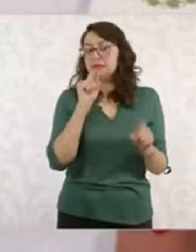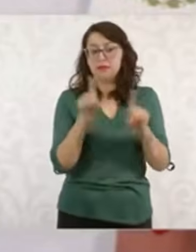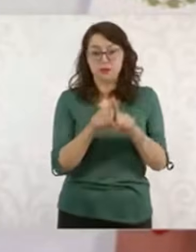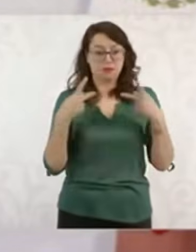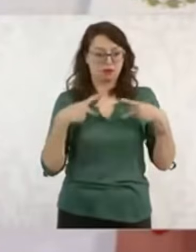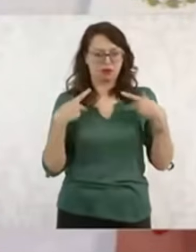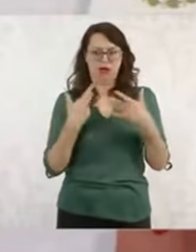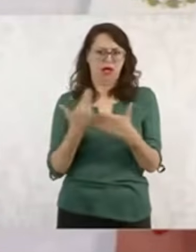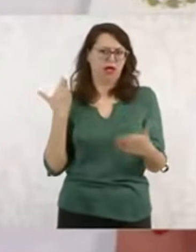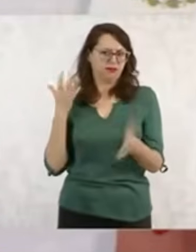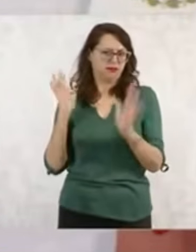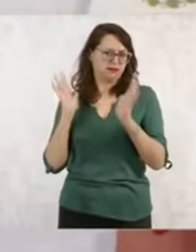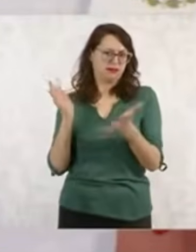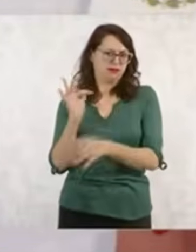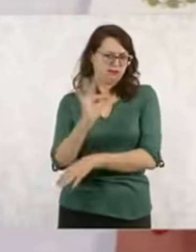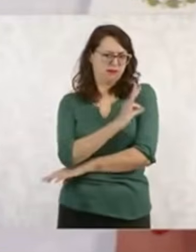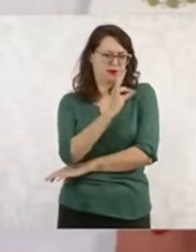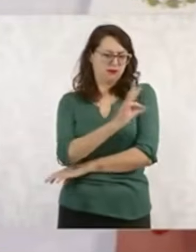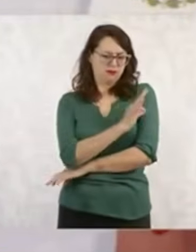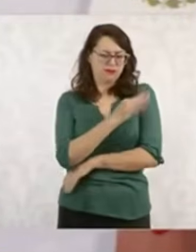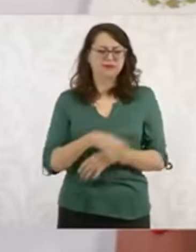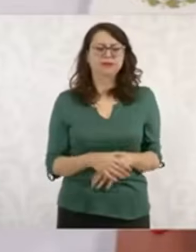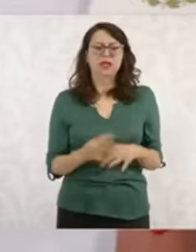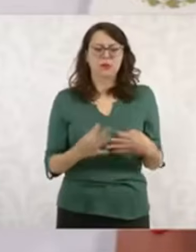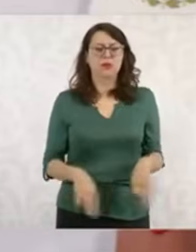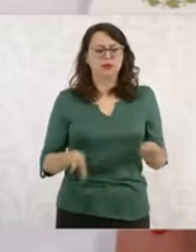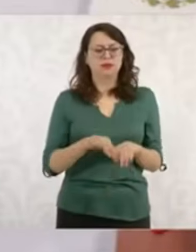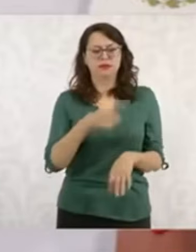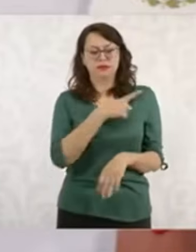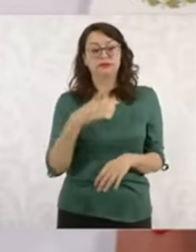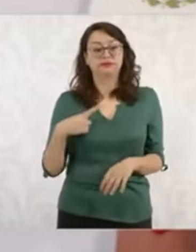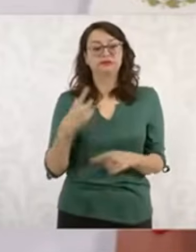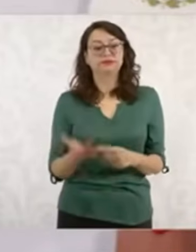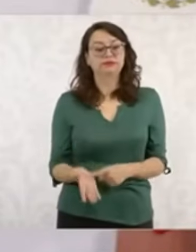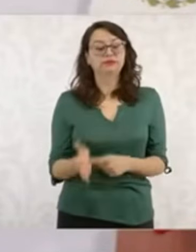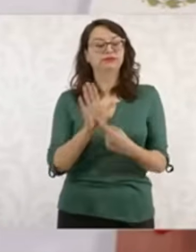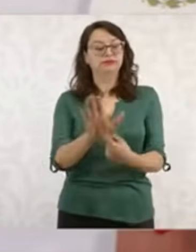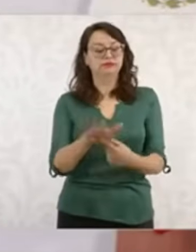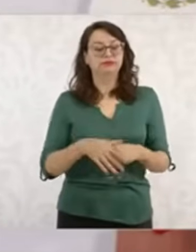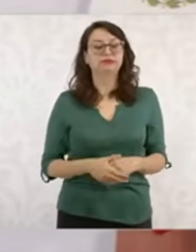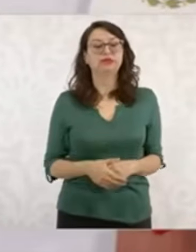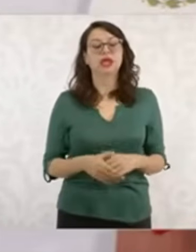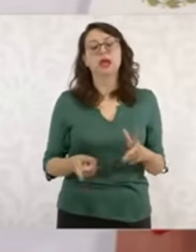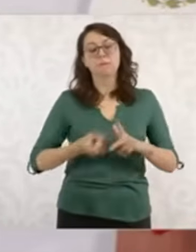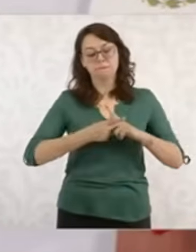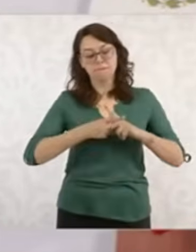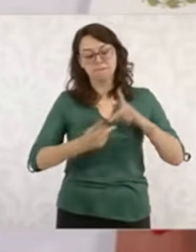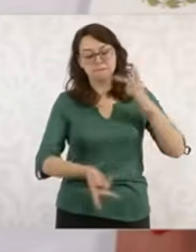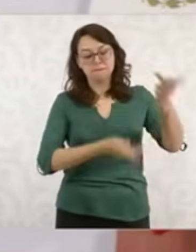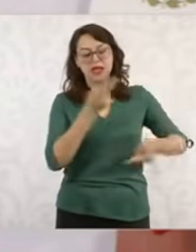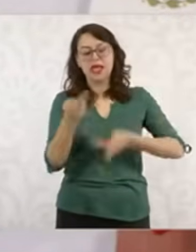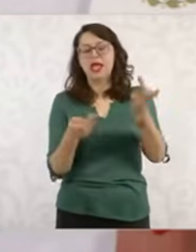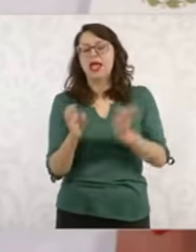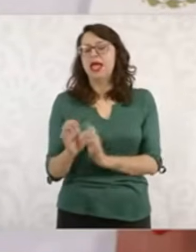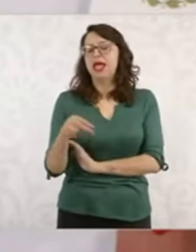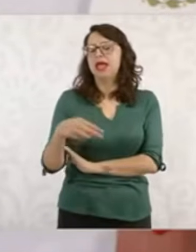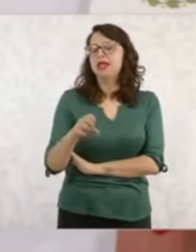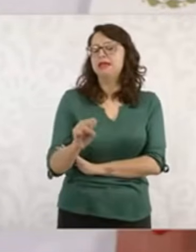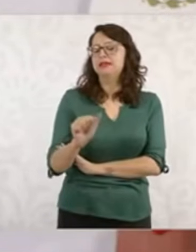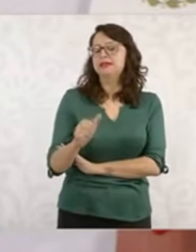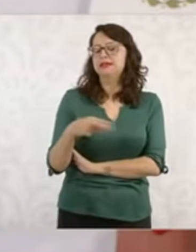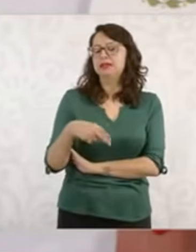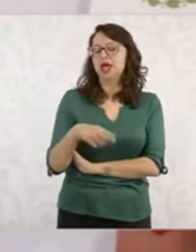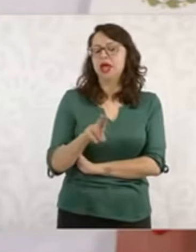creímos importante presentar estos resultados. Estos resultados son de la ENSANUD, la Encuesta Nacional de Salud